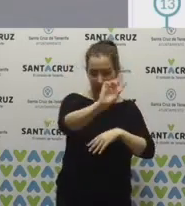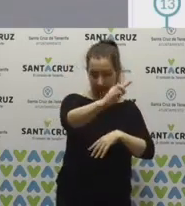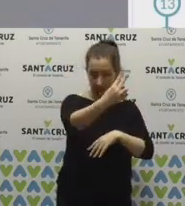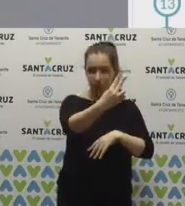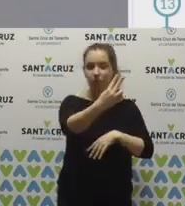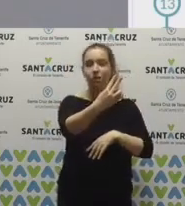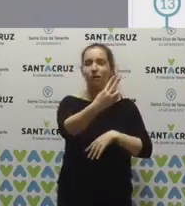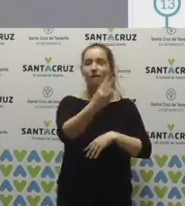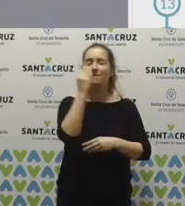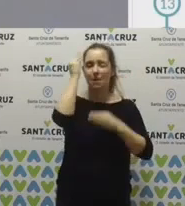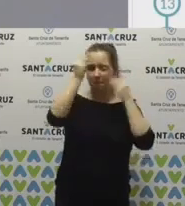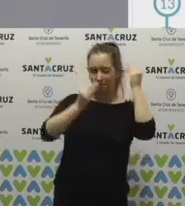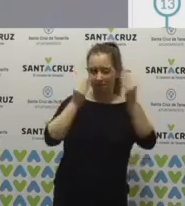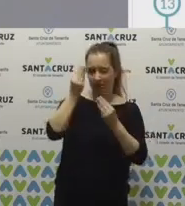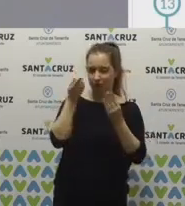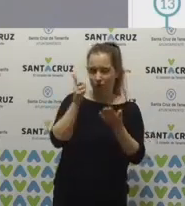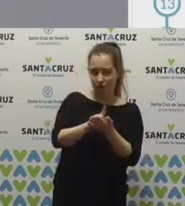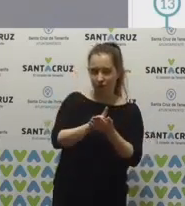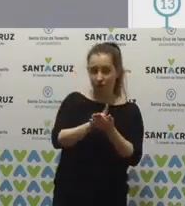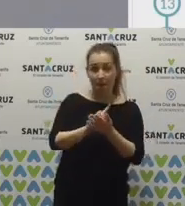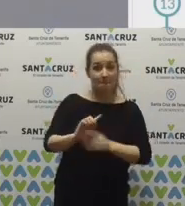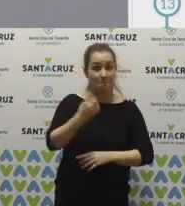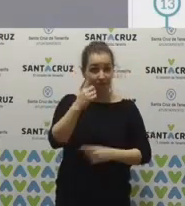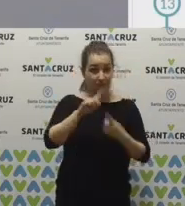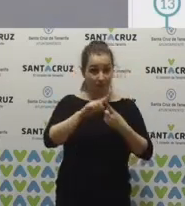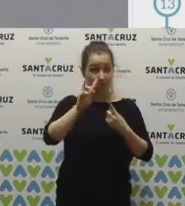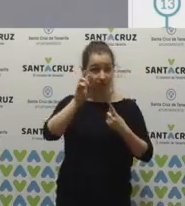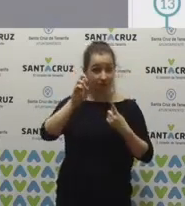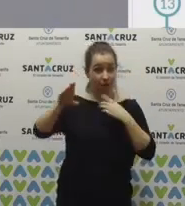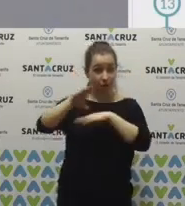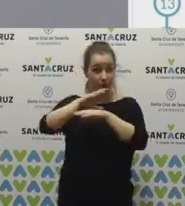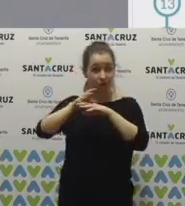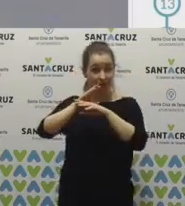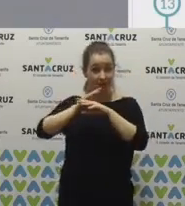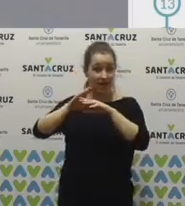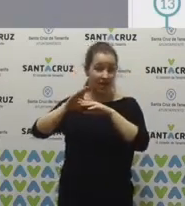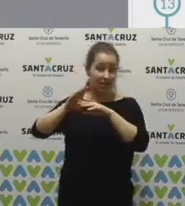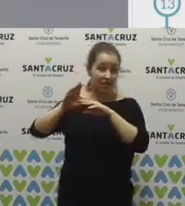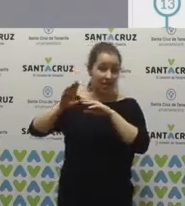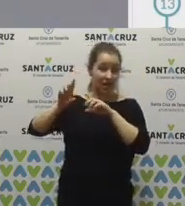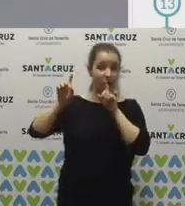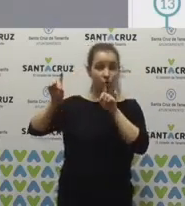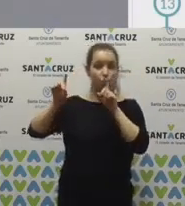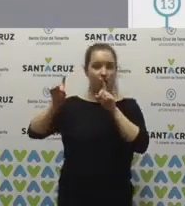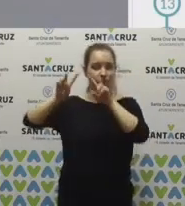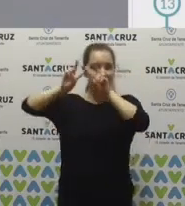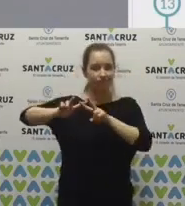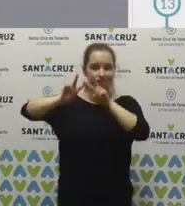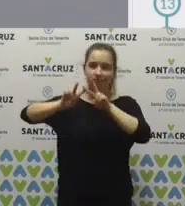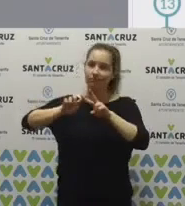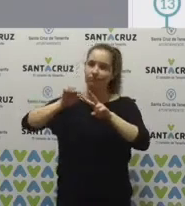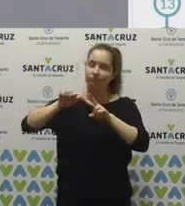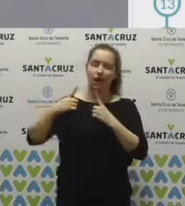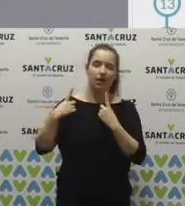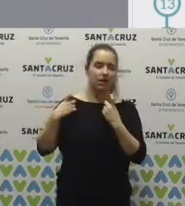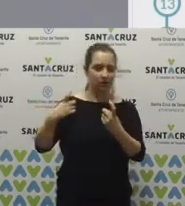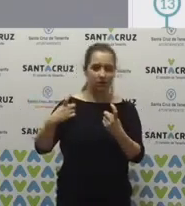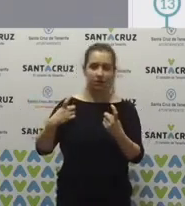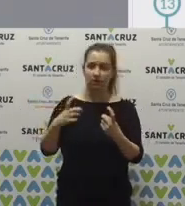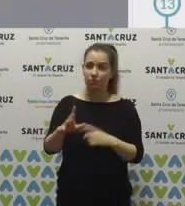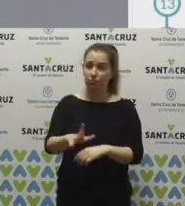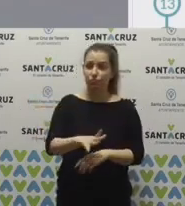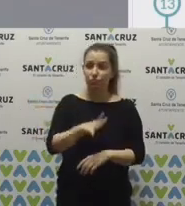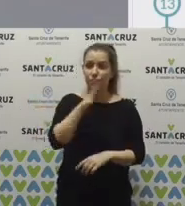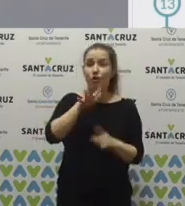insisto primero que creo que ese estudio de la consejería de sanidad de la consejería educación es altamente necesario porque la